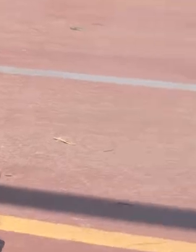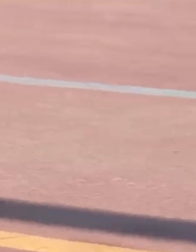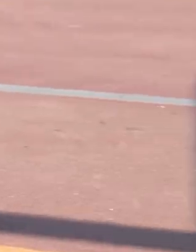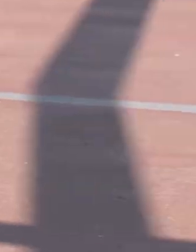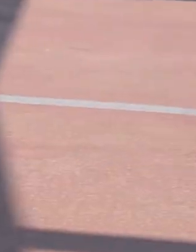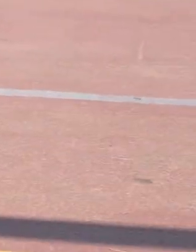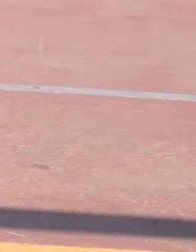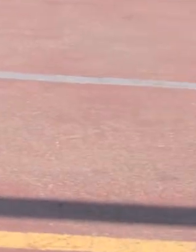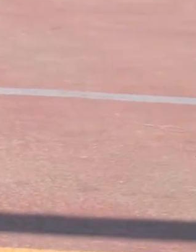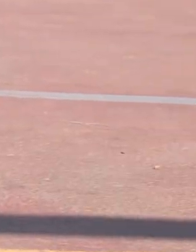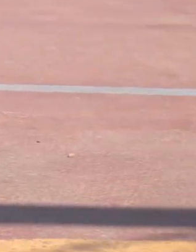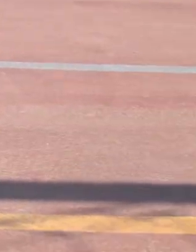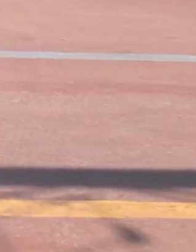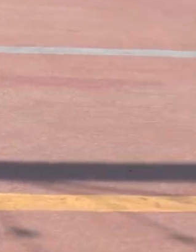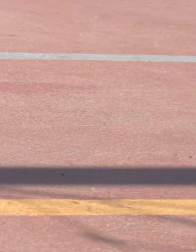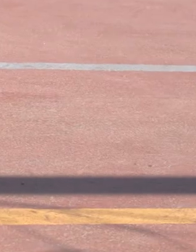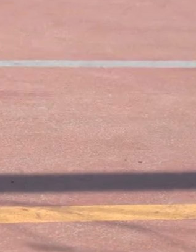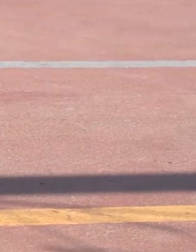Mi papá.